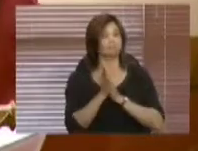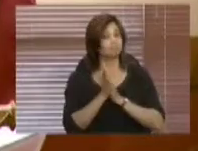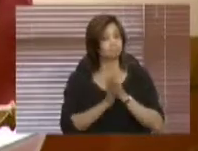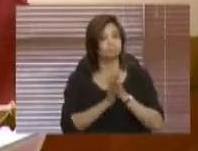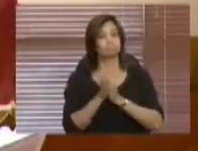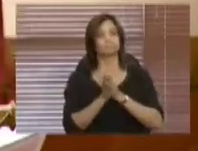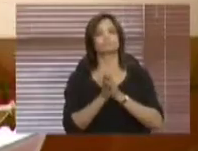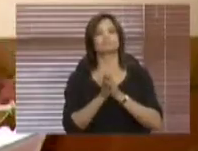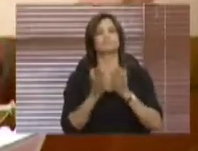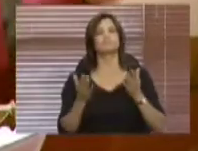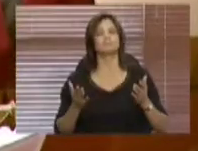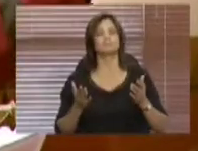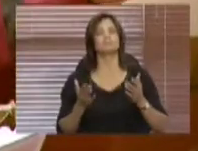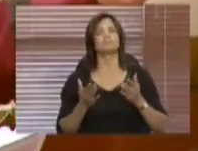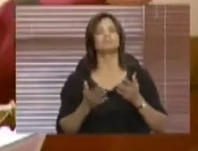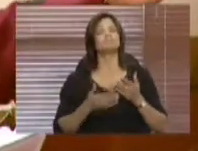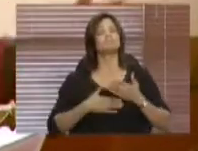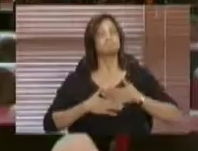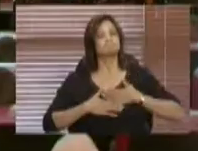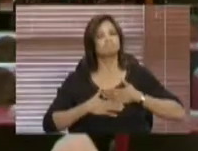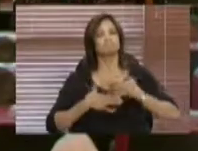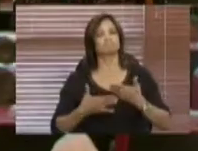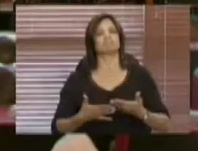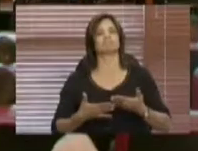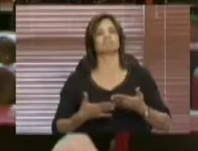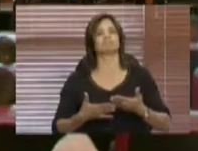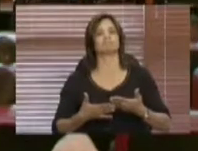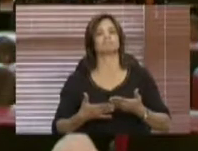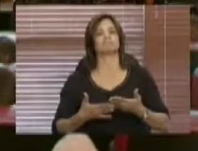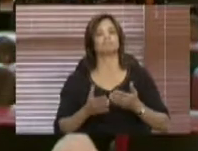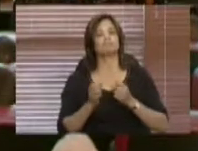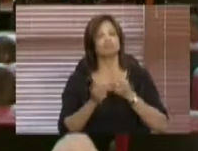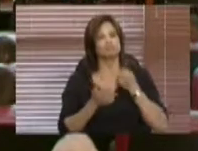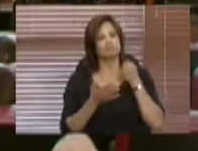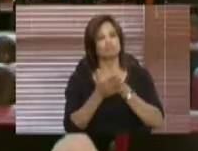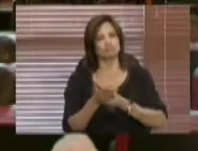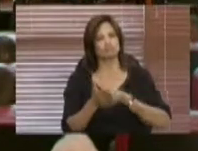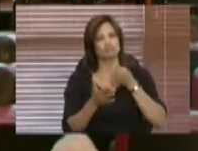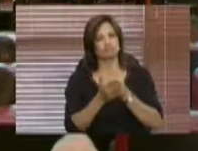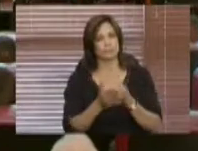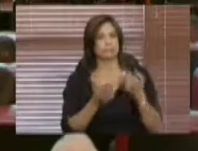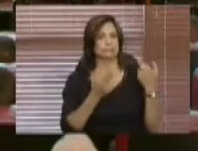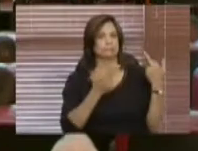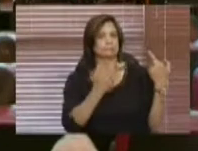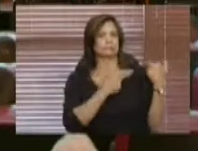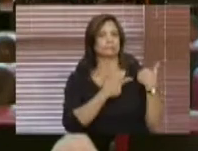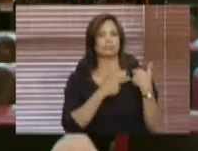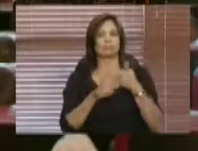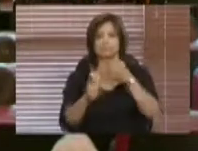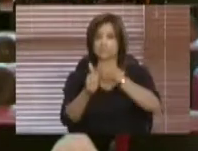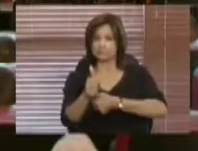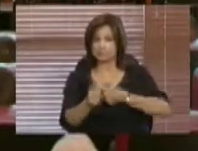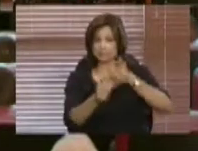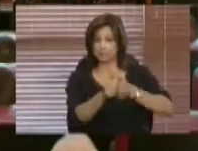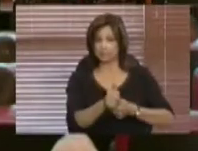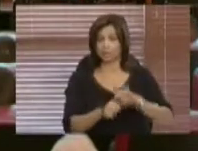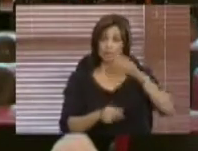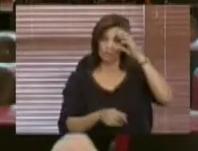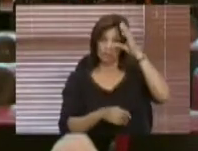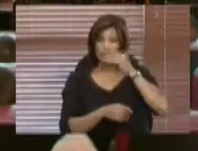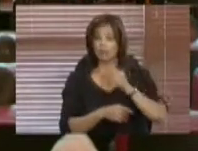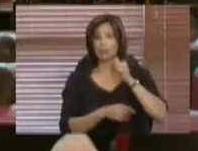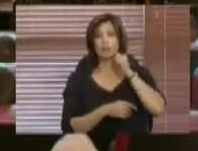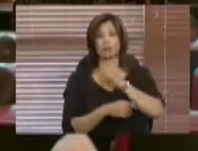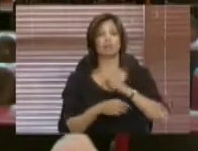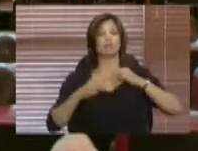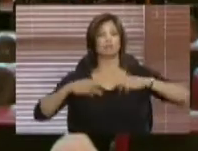entusiasta, generoso, arduo y comprometido de cada una y cada uno de